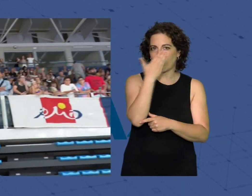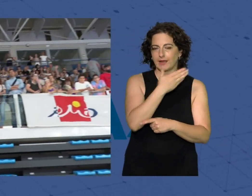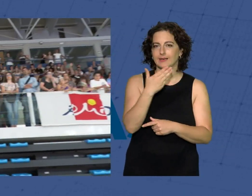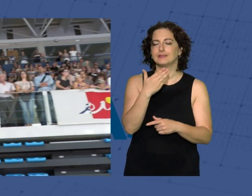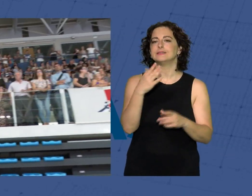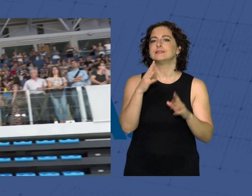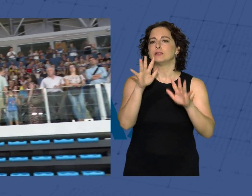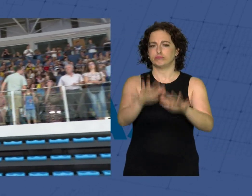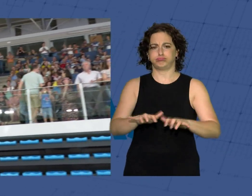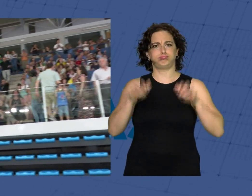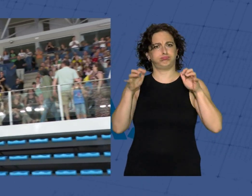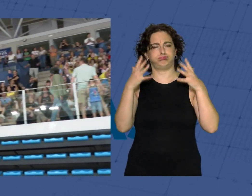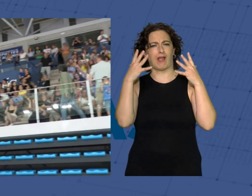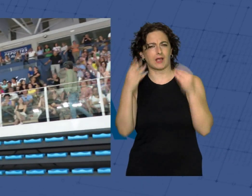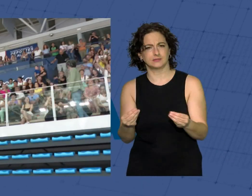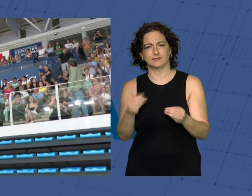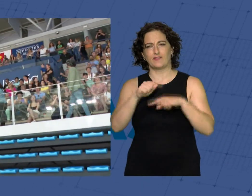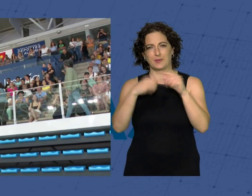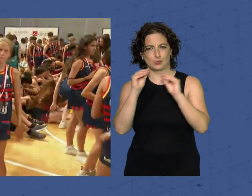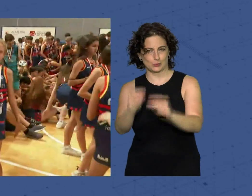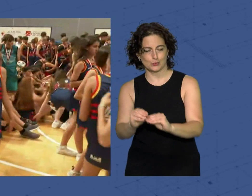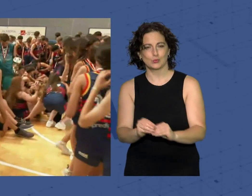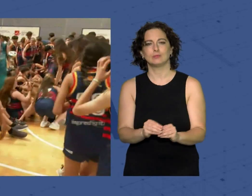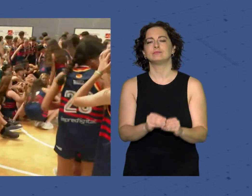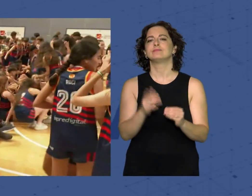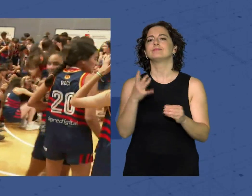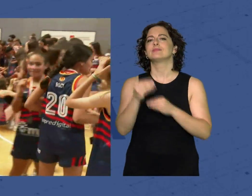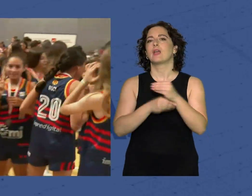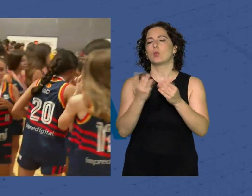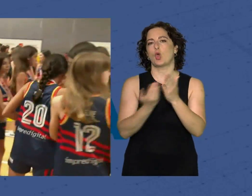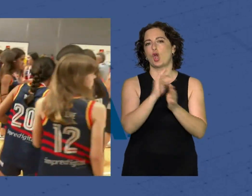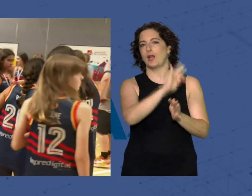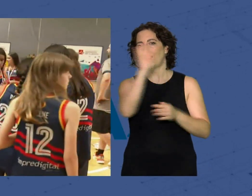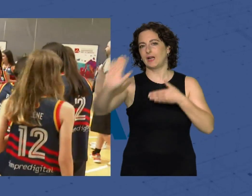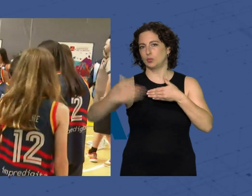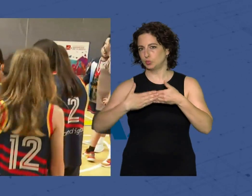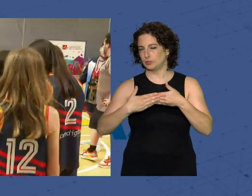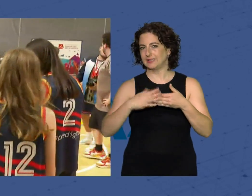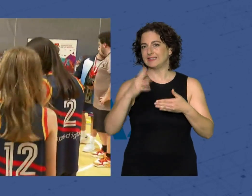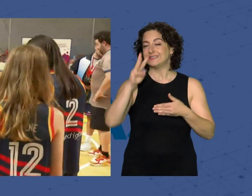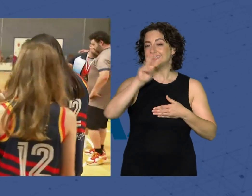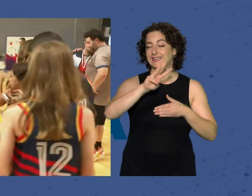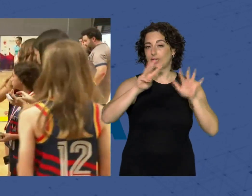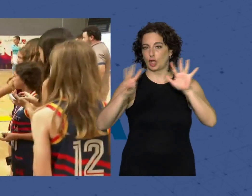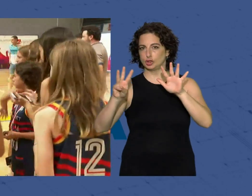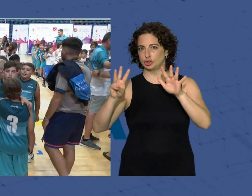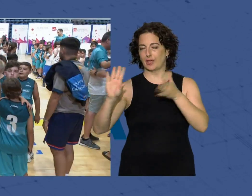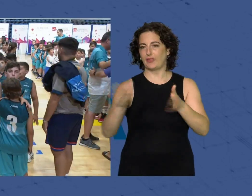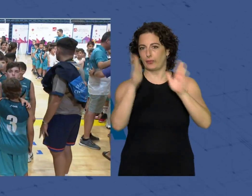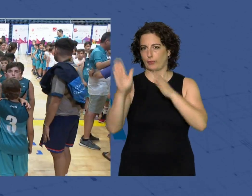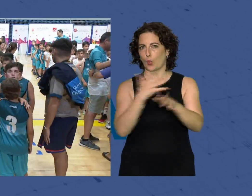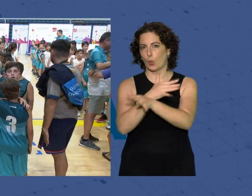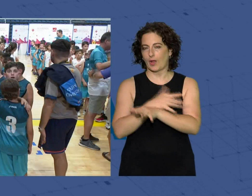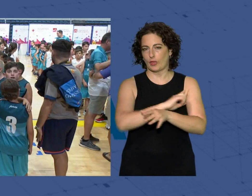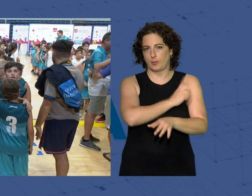de tribuna completamente abarrotada por sus familiares se llevó a cabo la jornada de clausura de la 38ª edición de los Juegos Deportivos